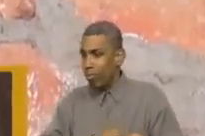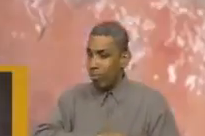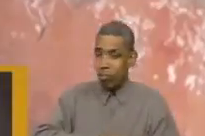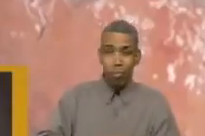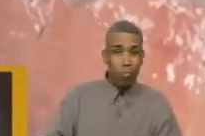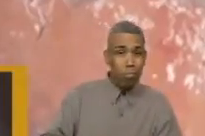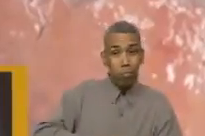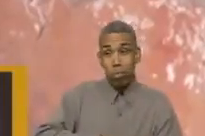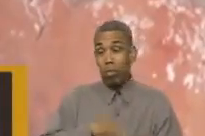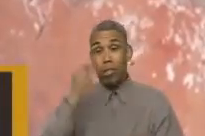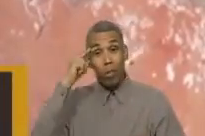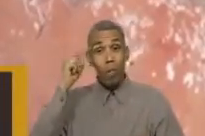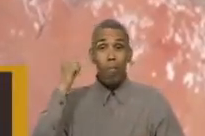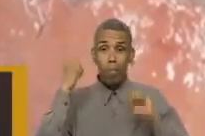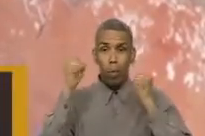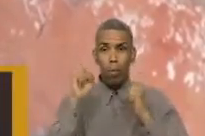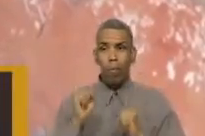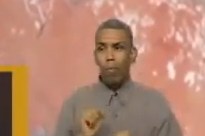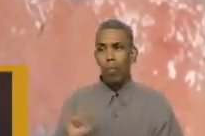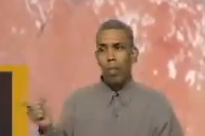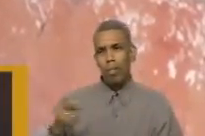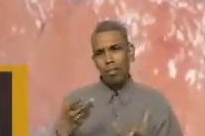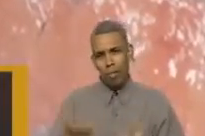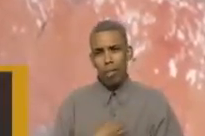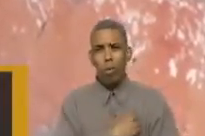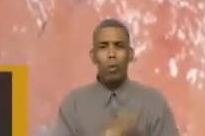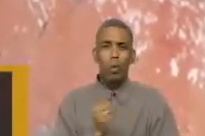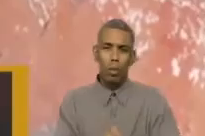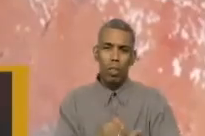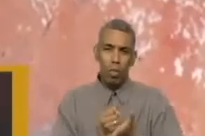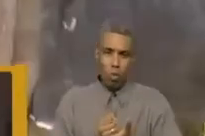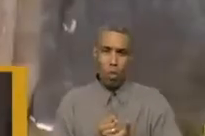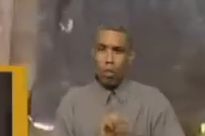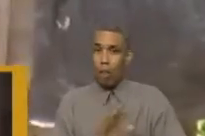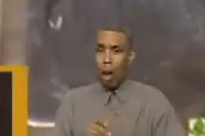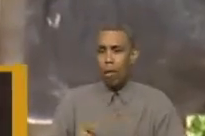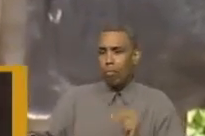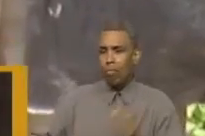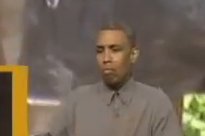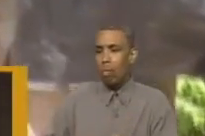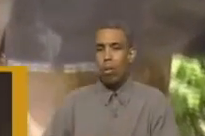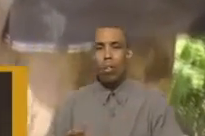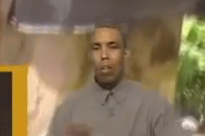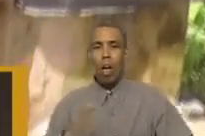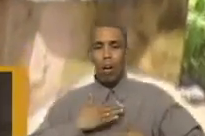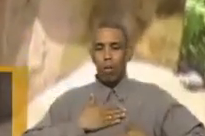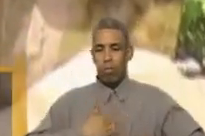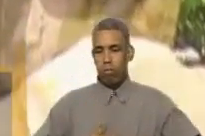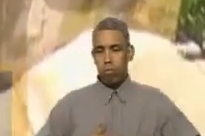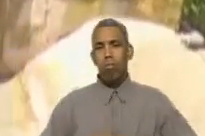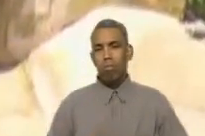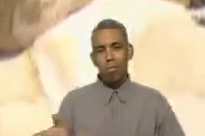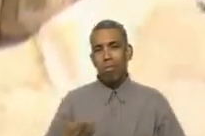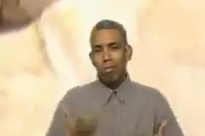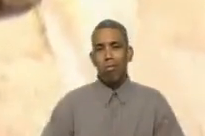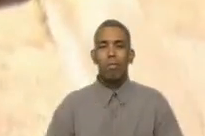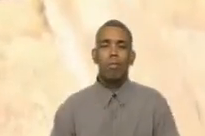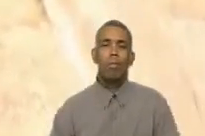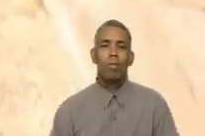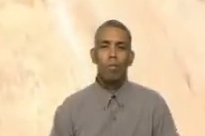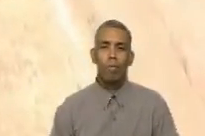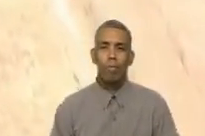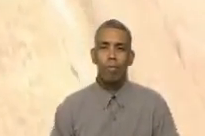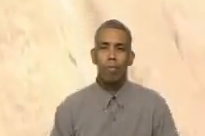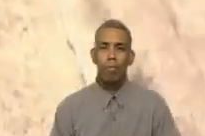imagínense. Hilda espera recibir la ayuda correspondiente para estar tranquila y no seguir con esta preocupación que la tiene